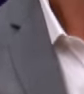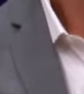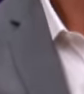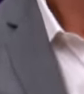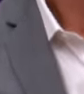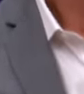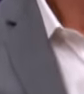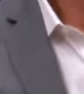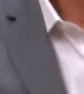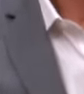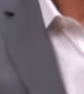justicia dice te saco el sueldo se terminó